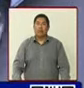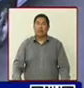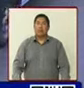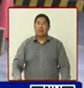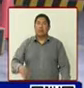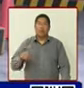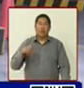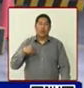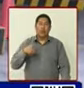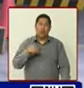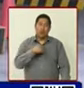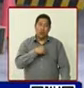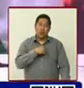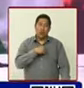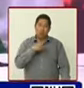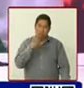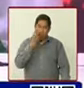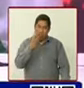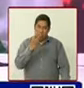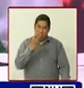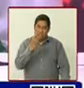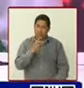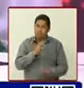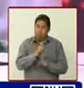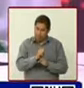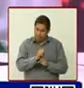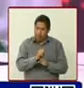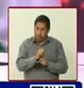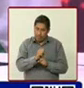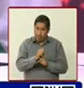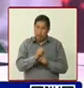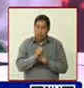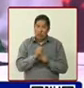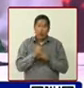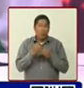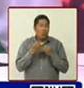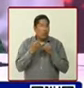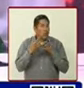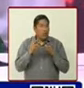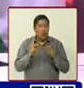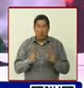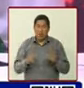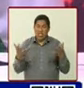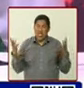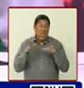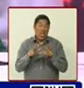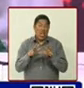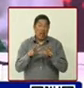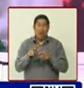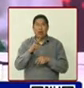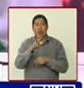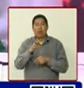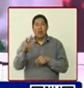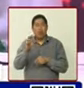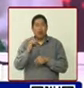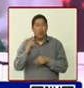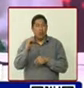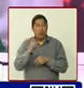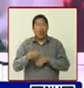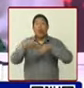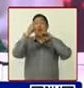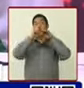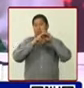Pudimos identificar una sobredemanda aproximadamente de un